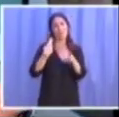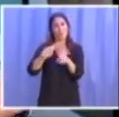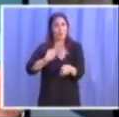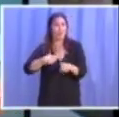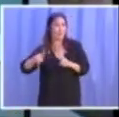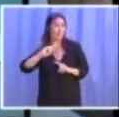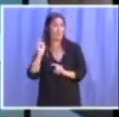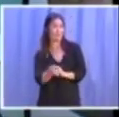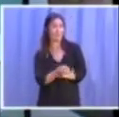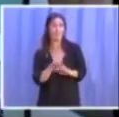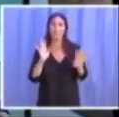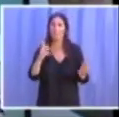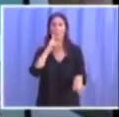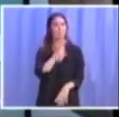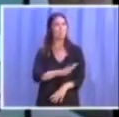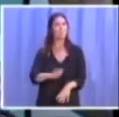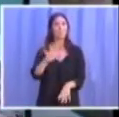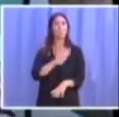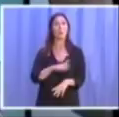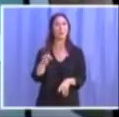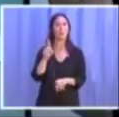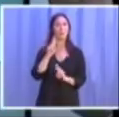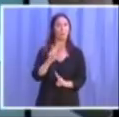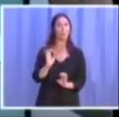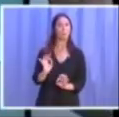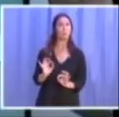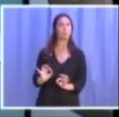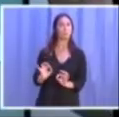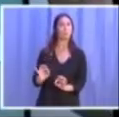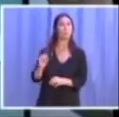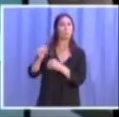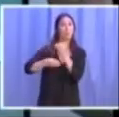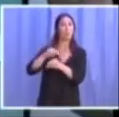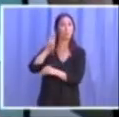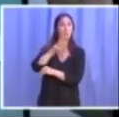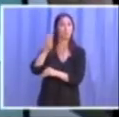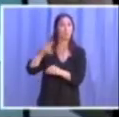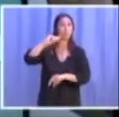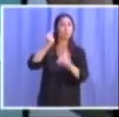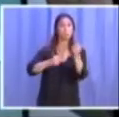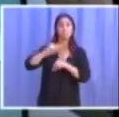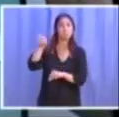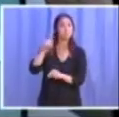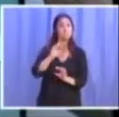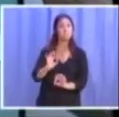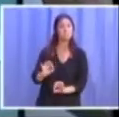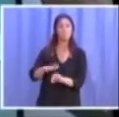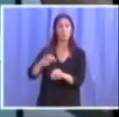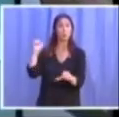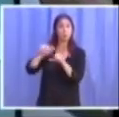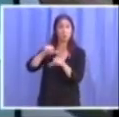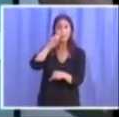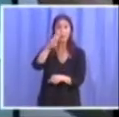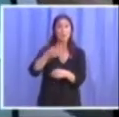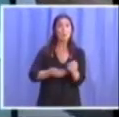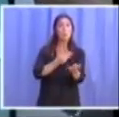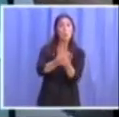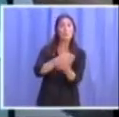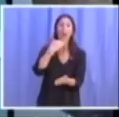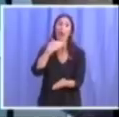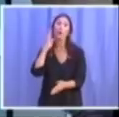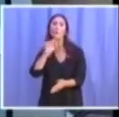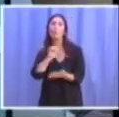manera. Sin embargo, parece ser que le parecería bien los presupuestos que elaboraba el Partido Popular cuando en ningún momento durante esos 3 años ha puesto un borrador